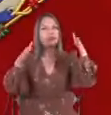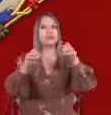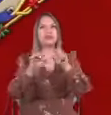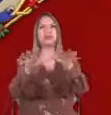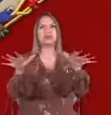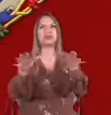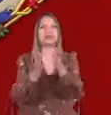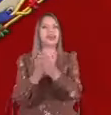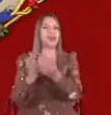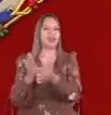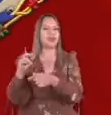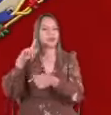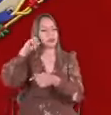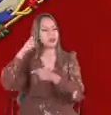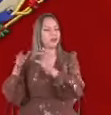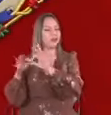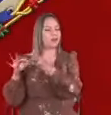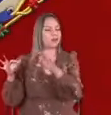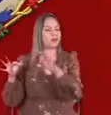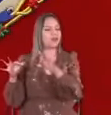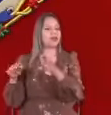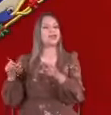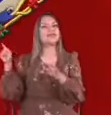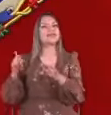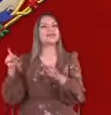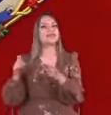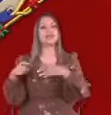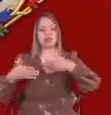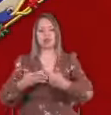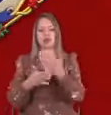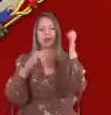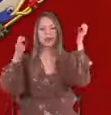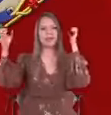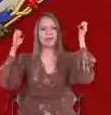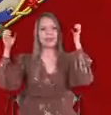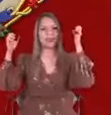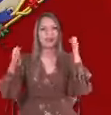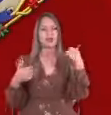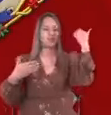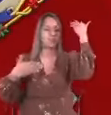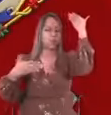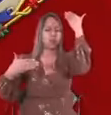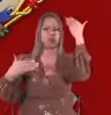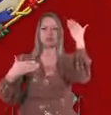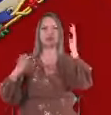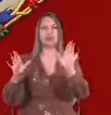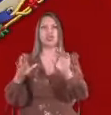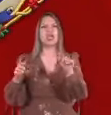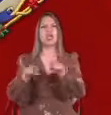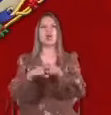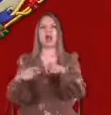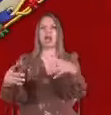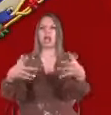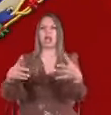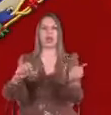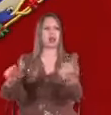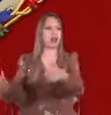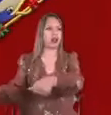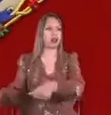de un viejo libro en la materia, repolitizar la política. Porque la política no es una guerra para exterminar al otro. La política